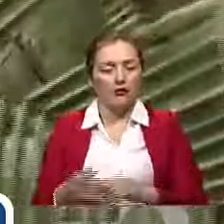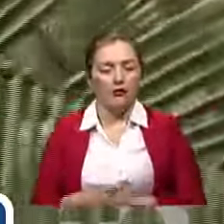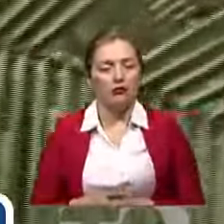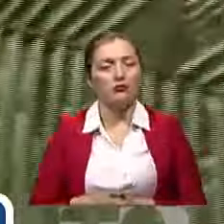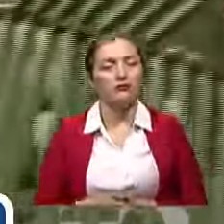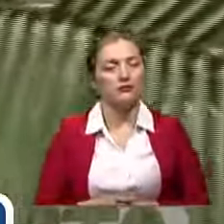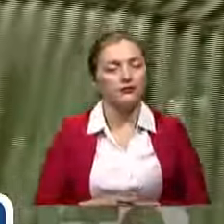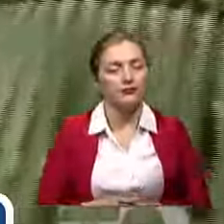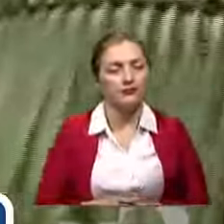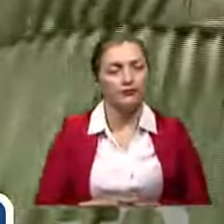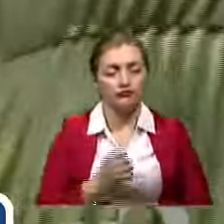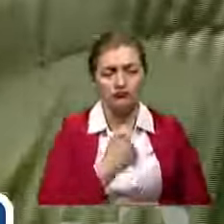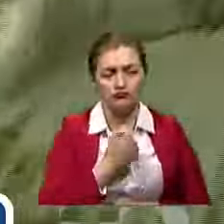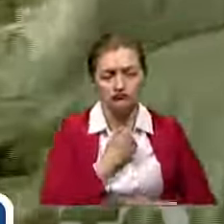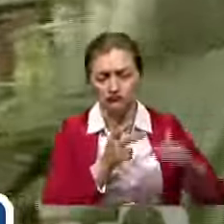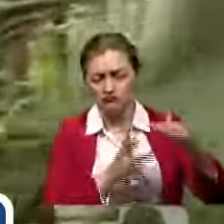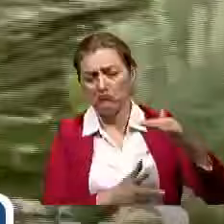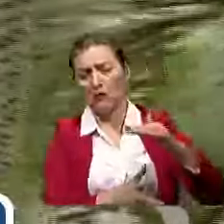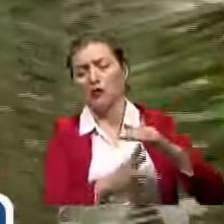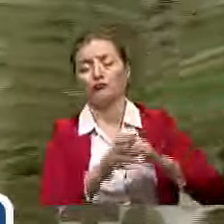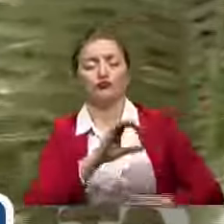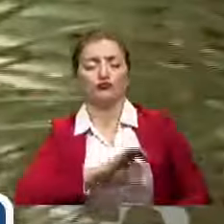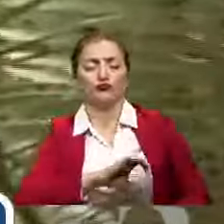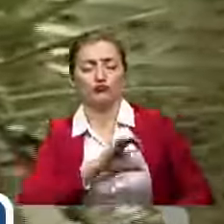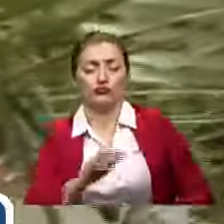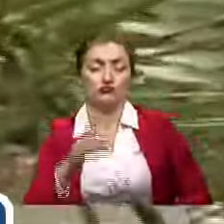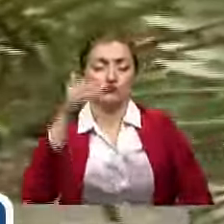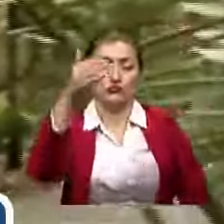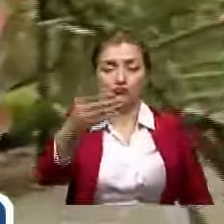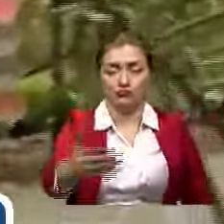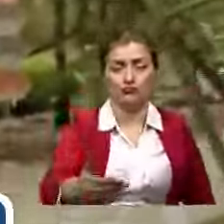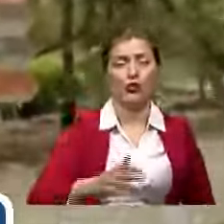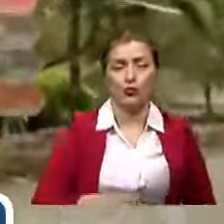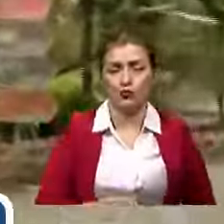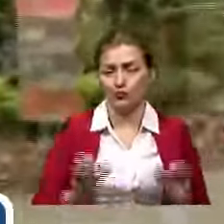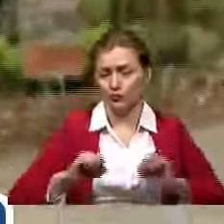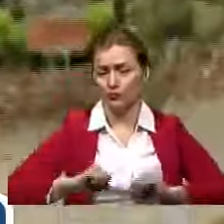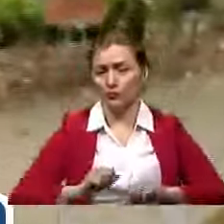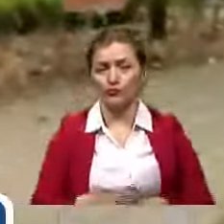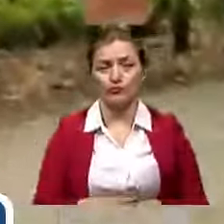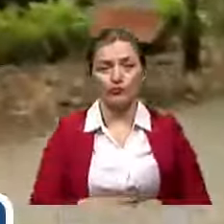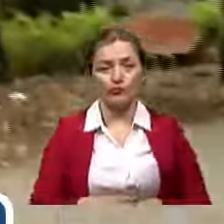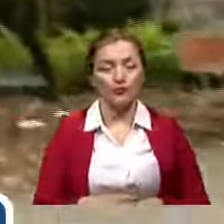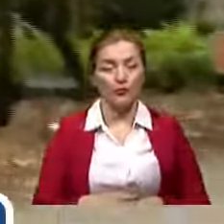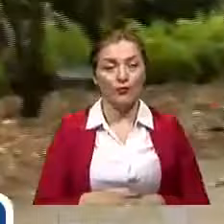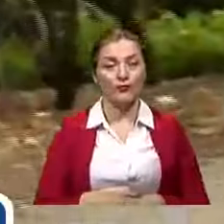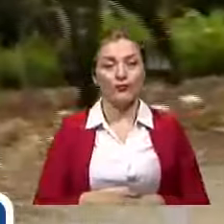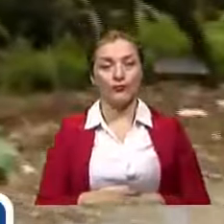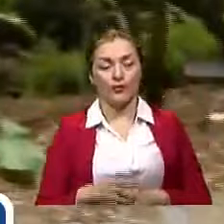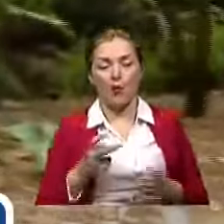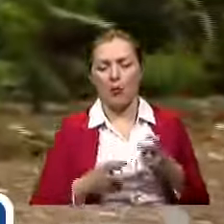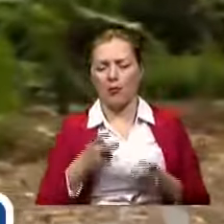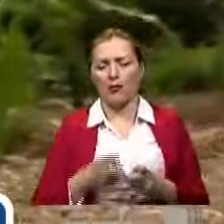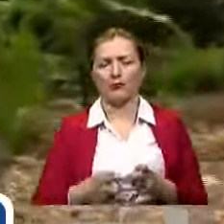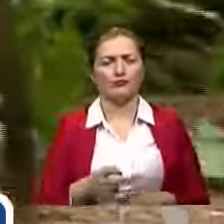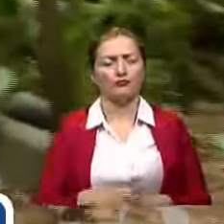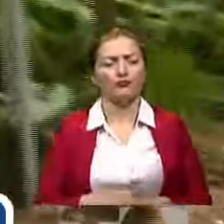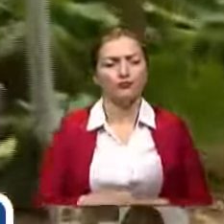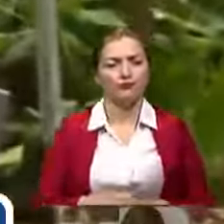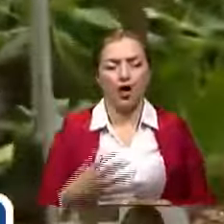Jardín Botánico cuenta con el parqueadero, ¿no es cierto?, municipal, que está justamente al frente del espacio. Entonces no hay ningún problema, tienen